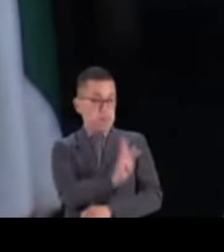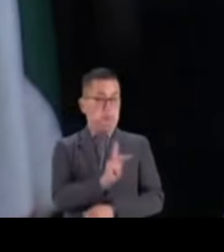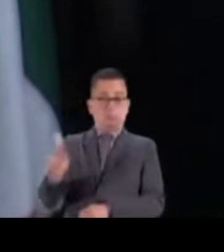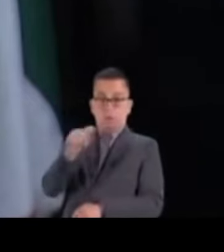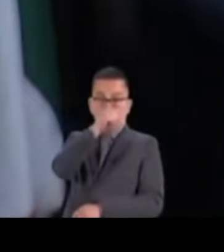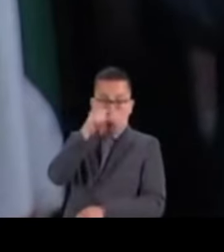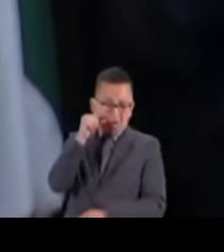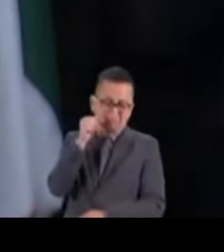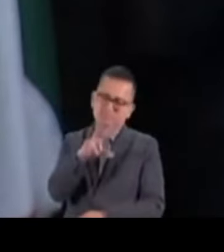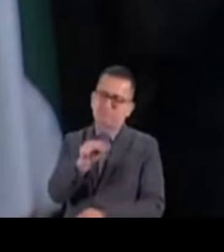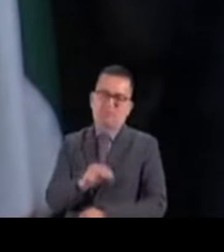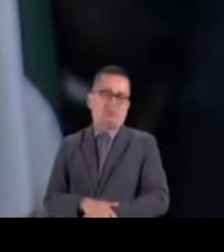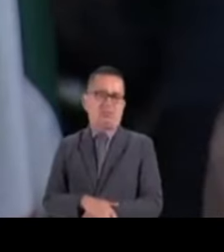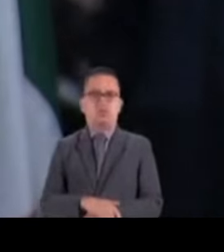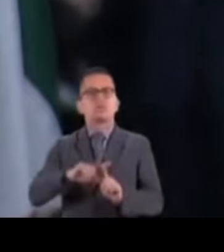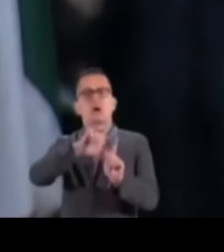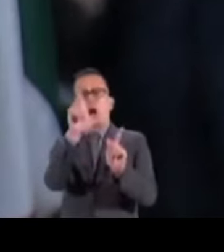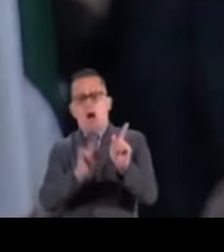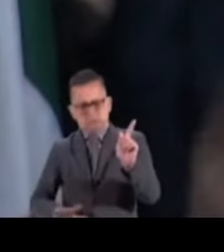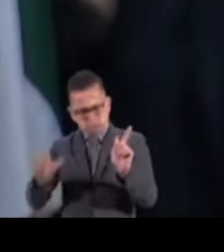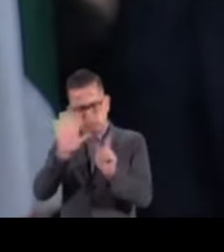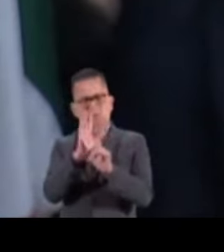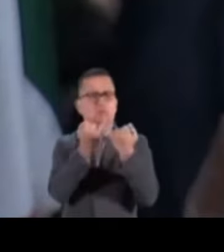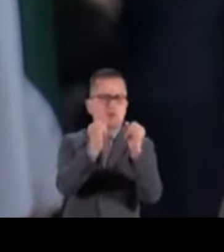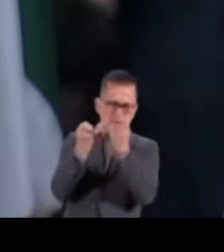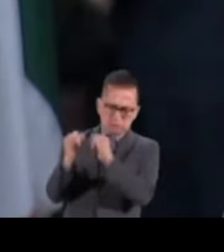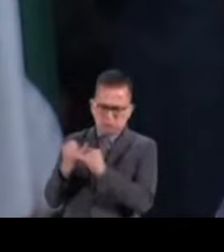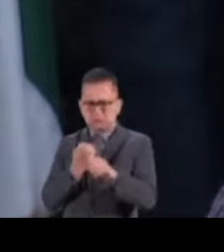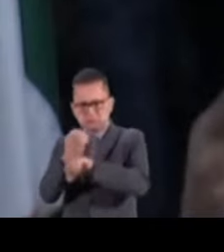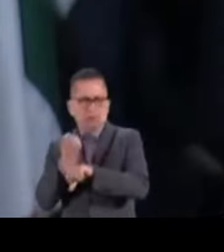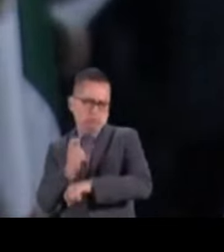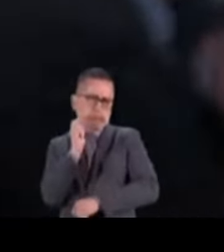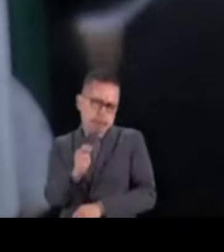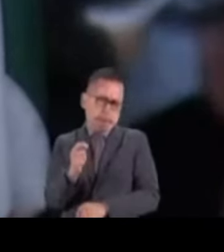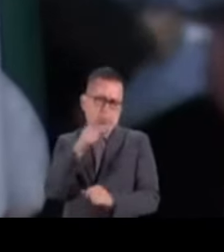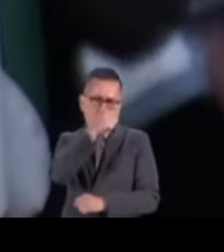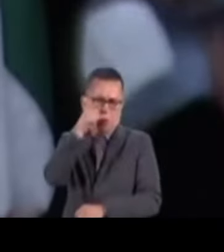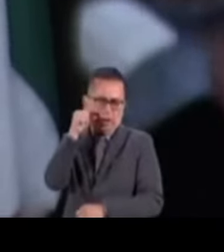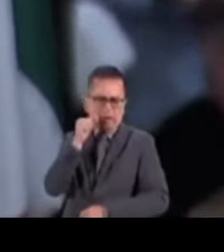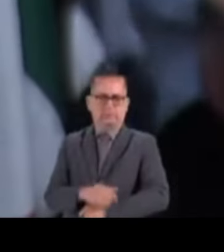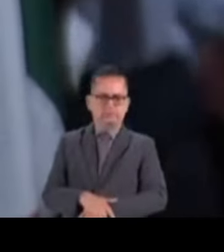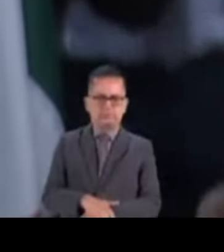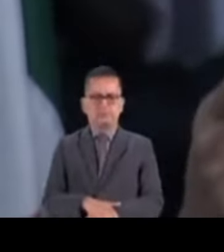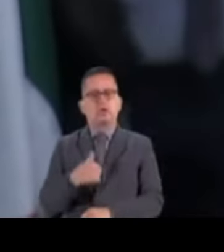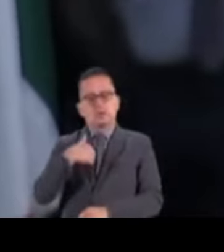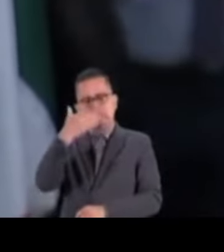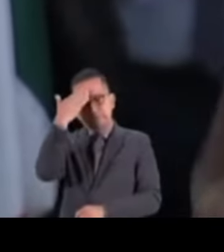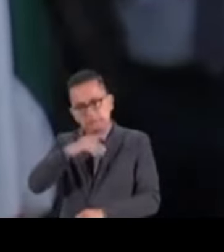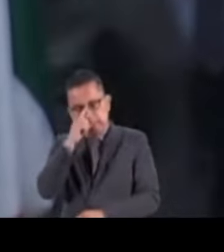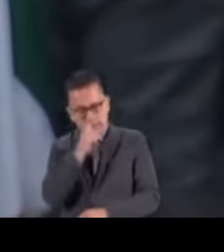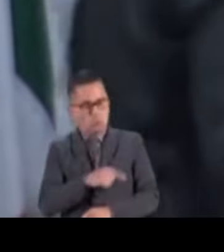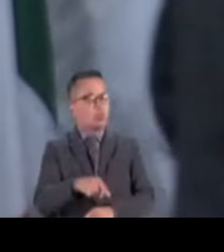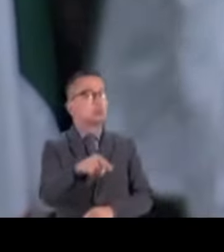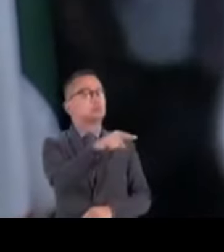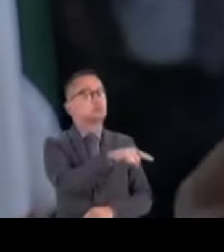La república es juarismo. Yo sé y creo firmemente que ustedes aman como